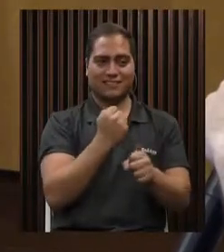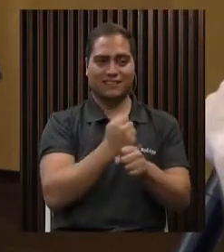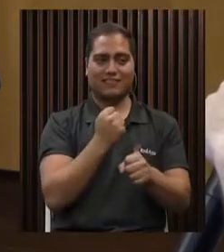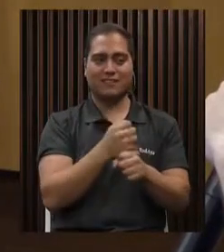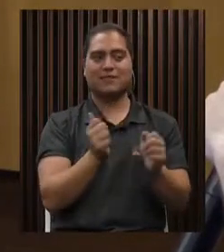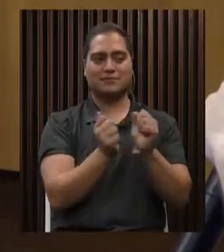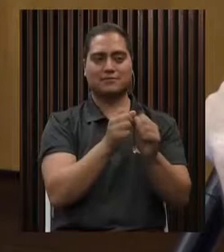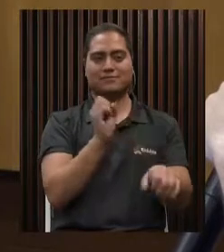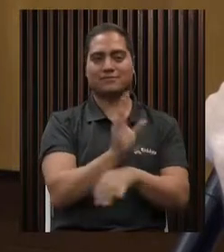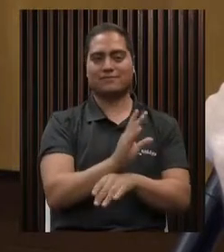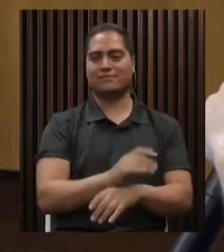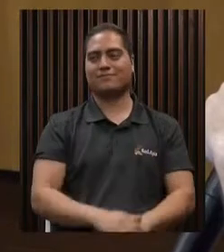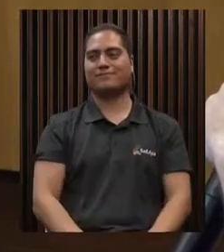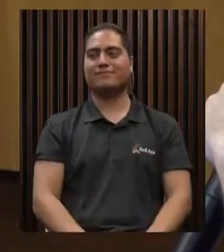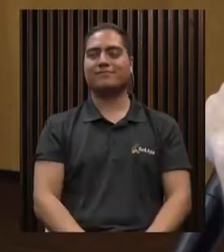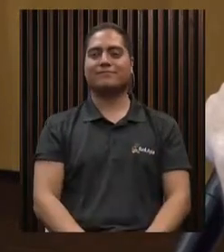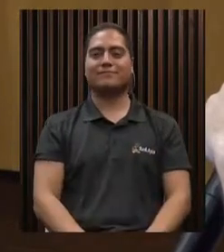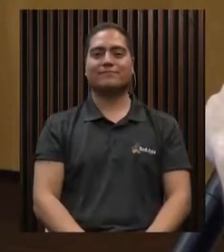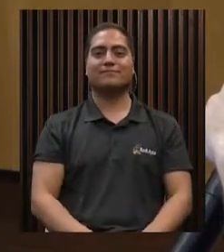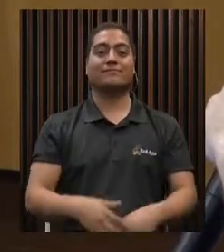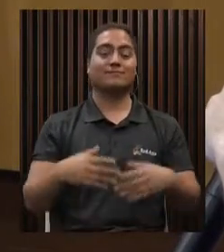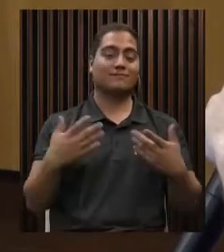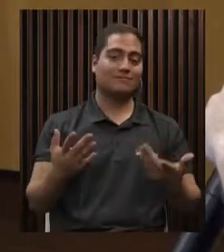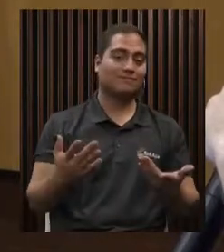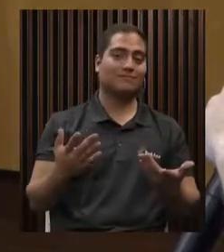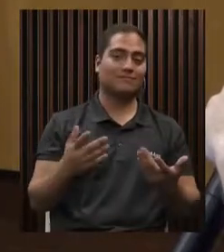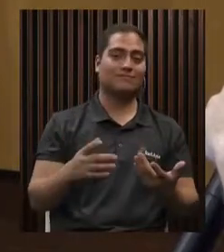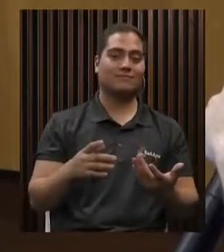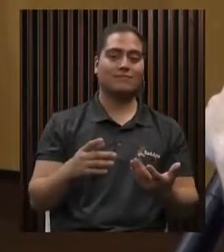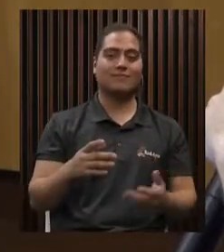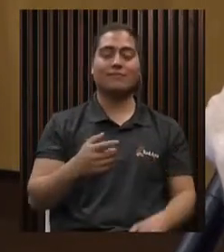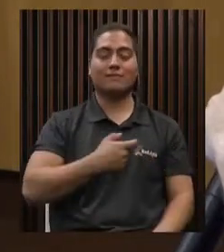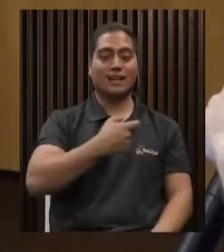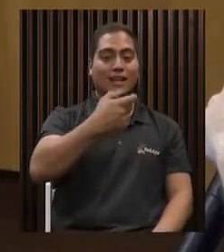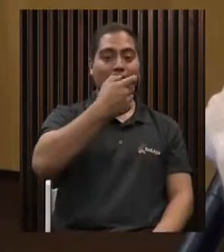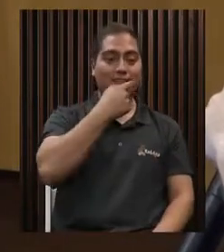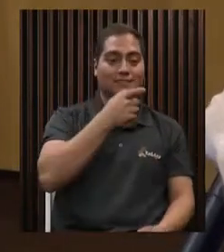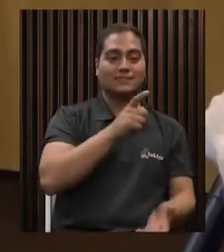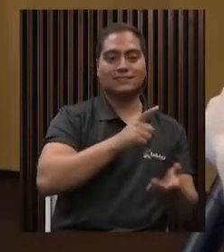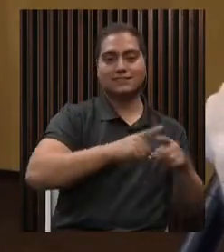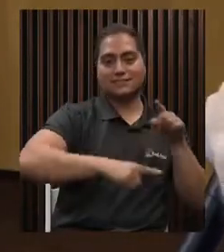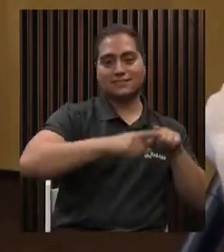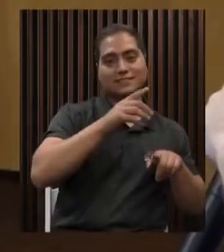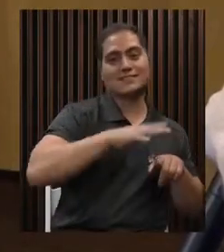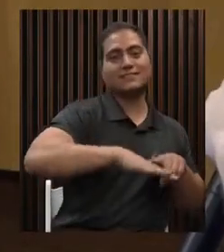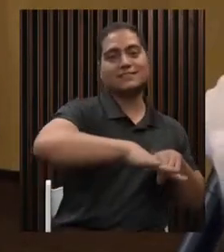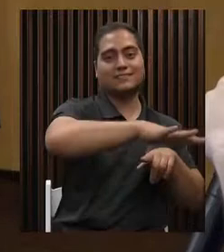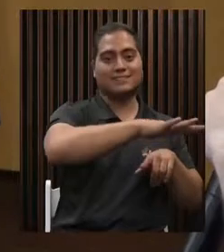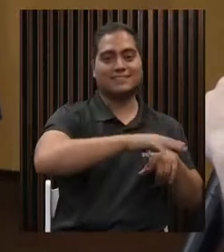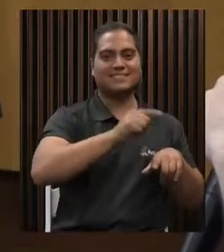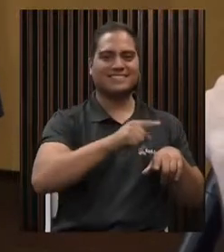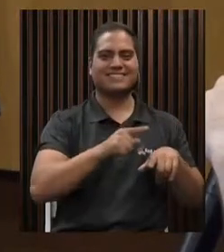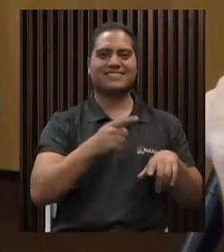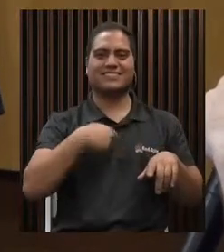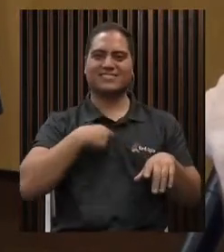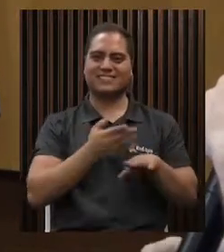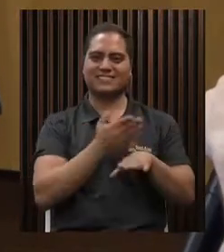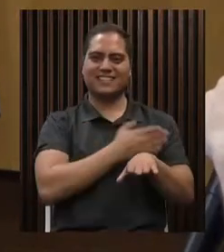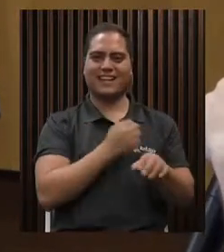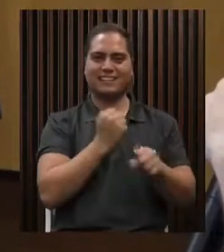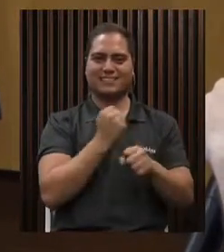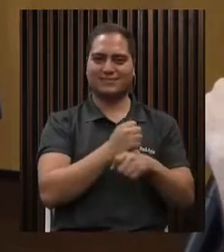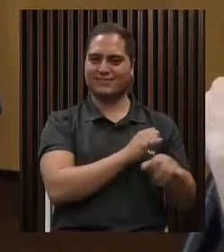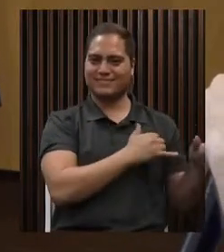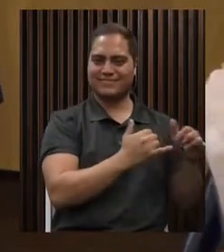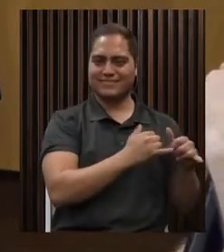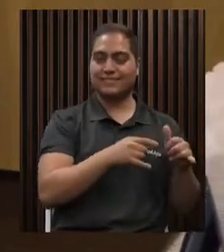porque Biscuit Land, la hora anterior, abrió esta conversación acerca del acceso de la audiencia y dejó